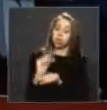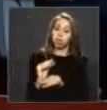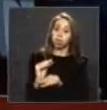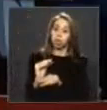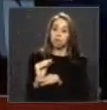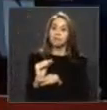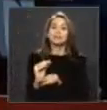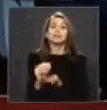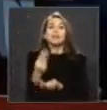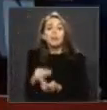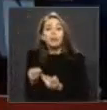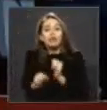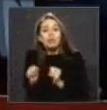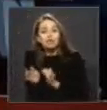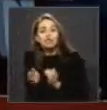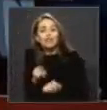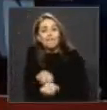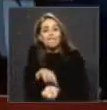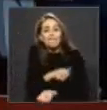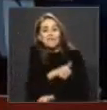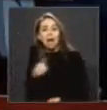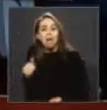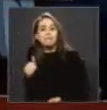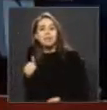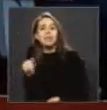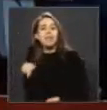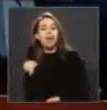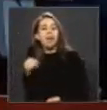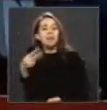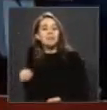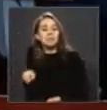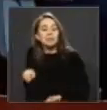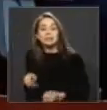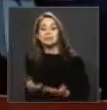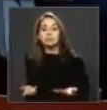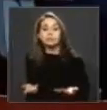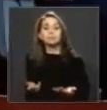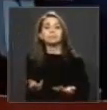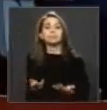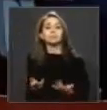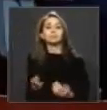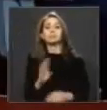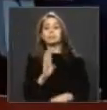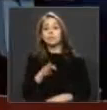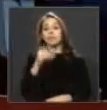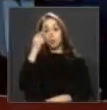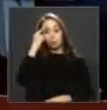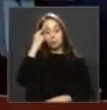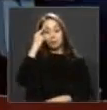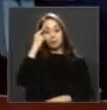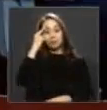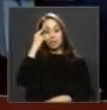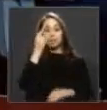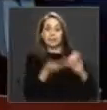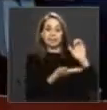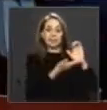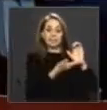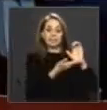de microempresas familiares, y que debiera pensarse en un esfuerzo